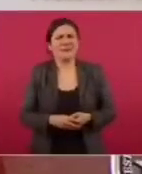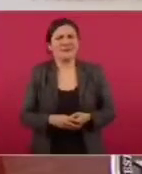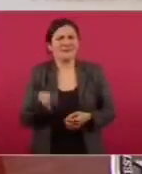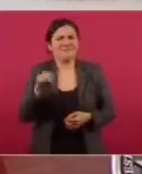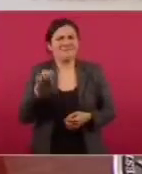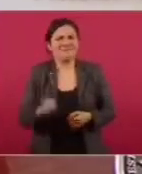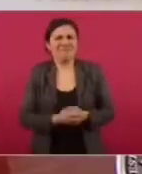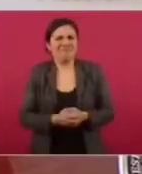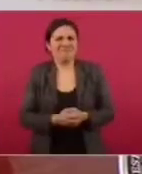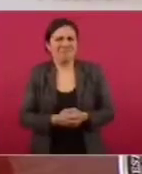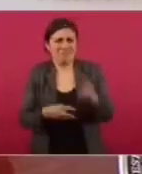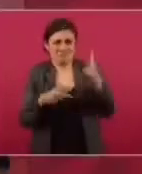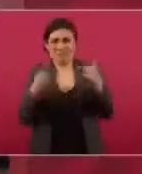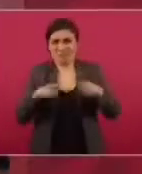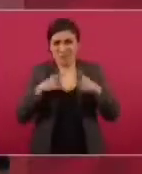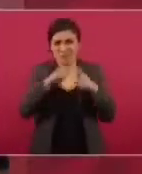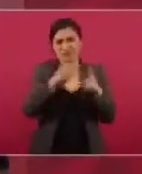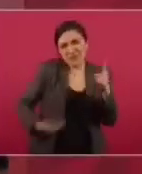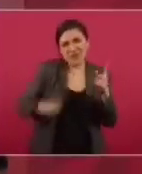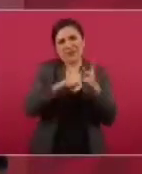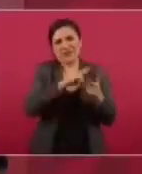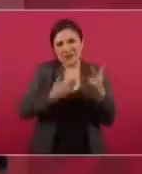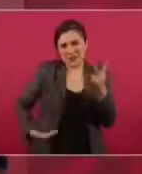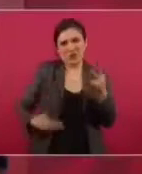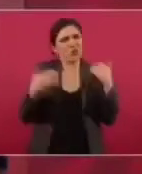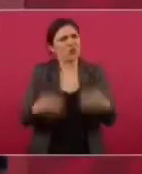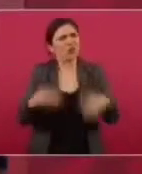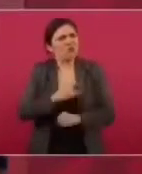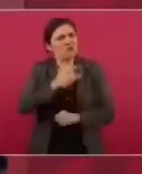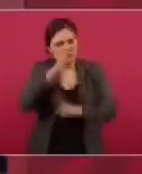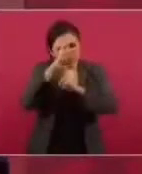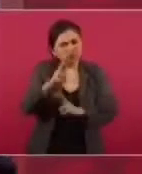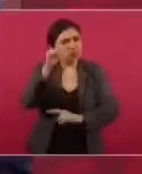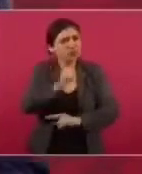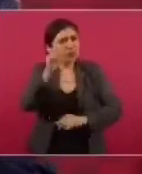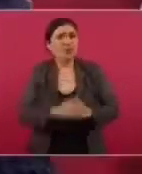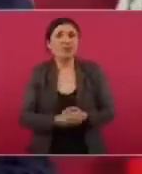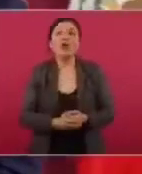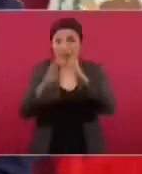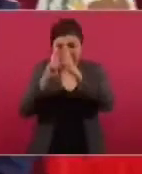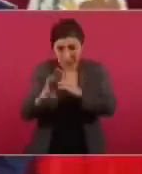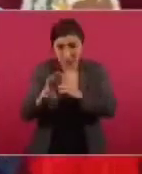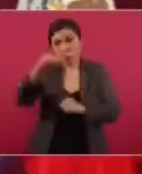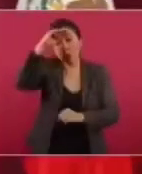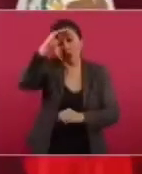Es opositora, fue opositora a estos regímenes siempre y cuando no la contrataran para alguna conferencia.